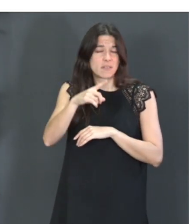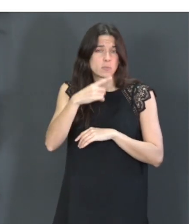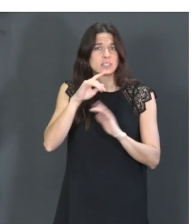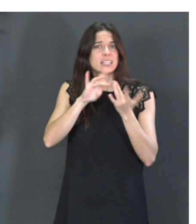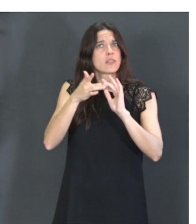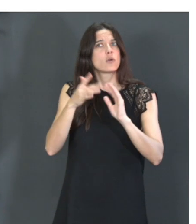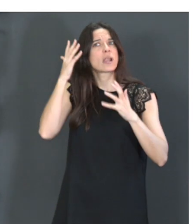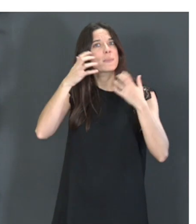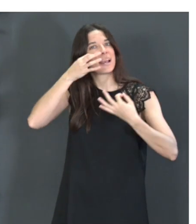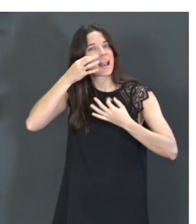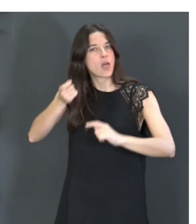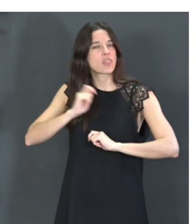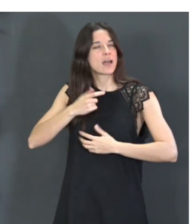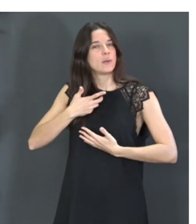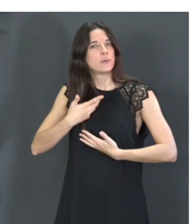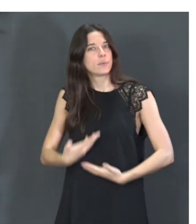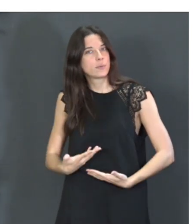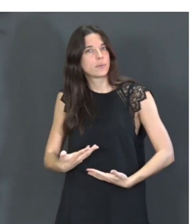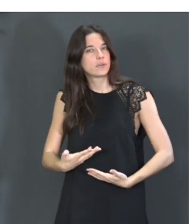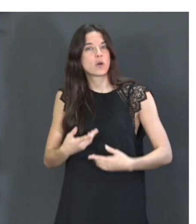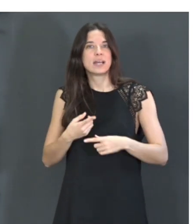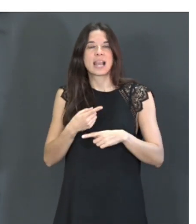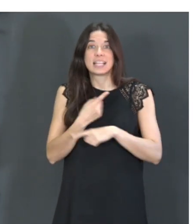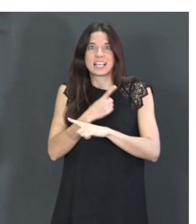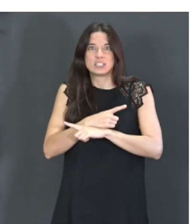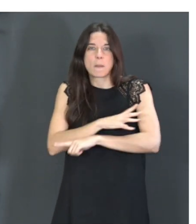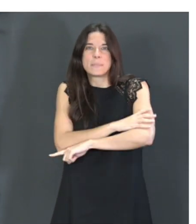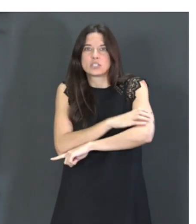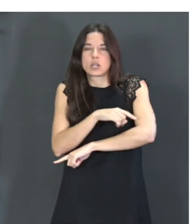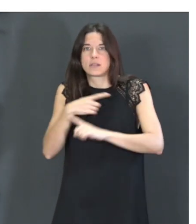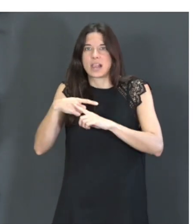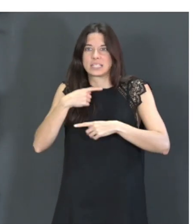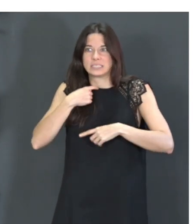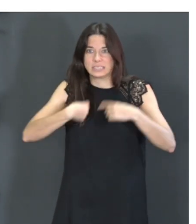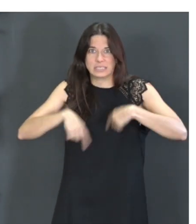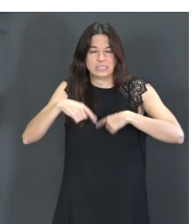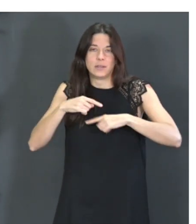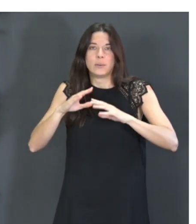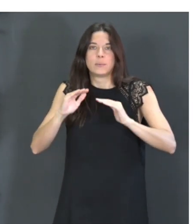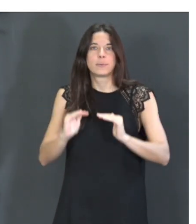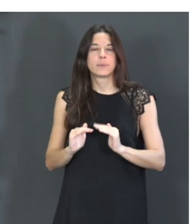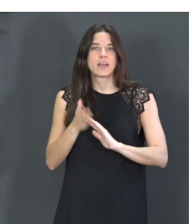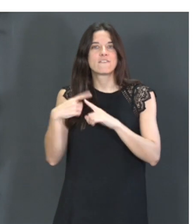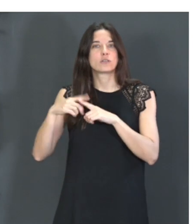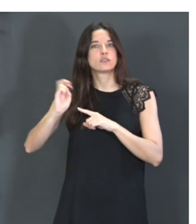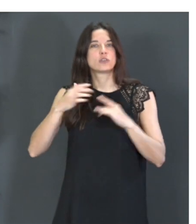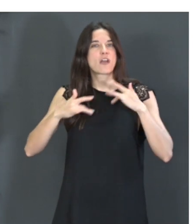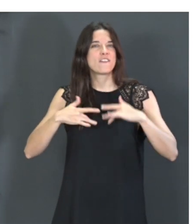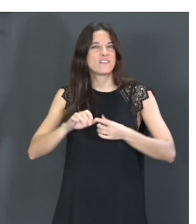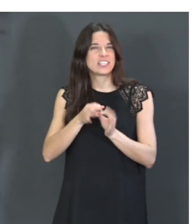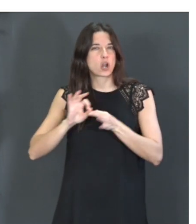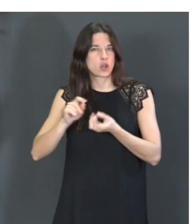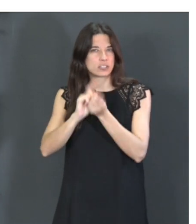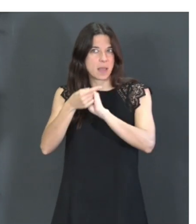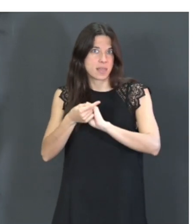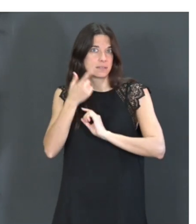nos relaja, desciende la tensión arterial y cambian otros factores fisiológicos que indican que la persona está más relajada.